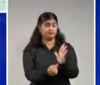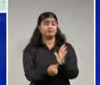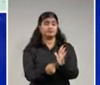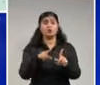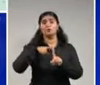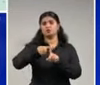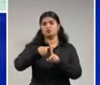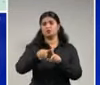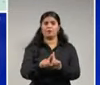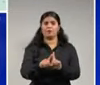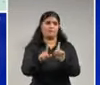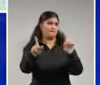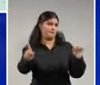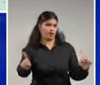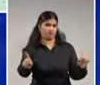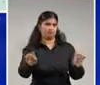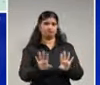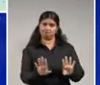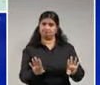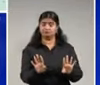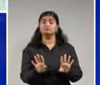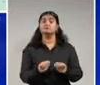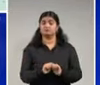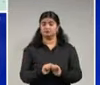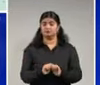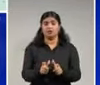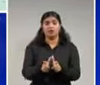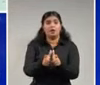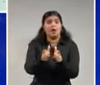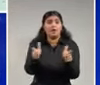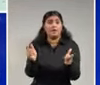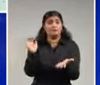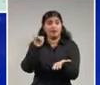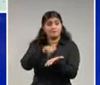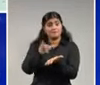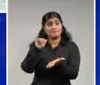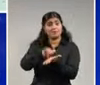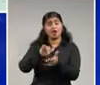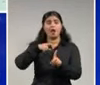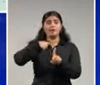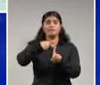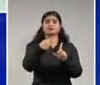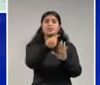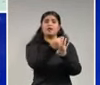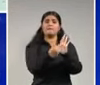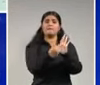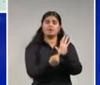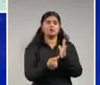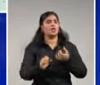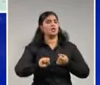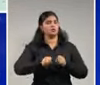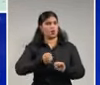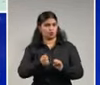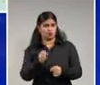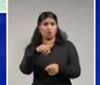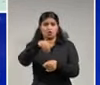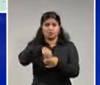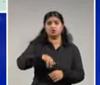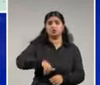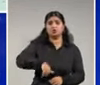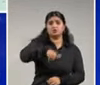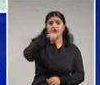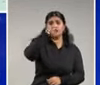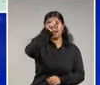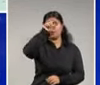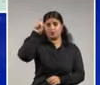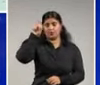factores, el incremento de los viajeros y las medidas de control sanitario internacional. En la semana 50, 68